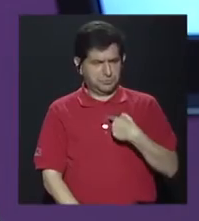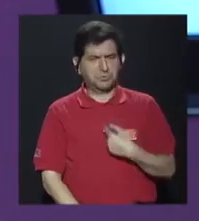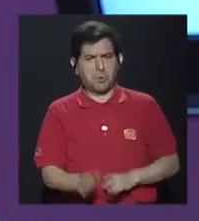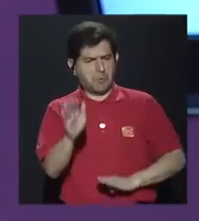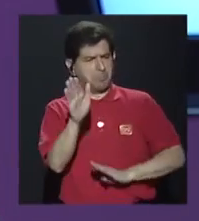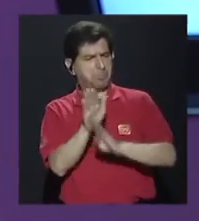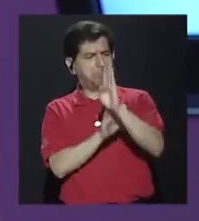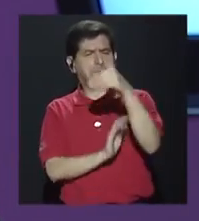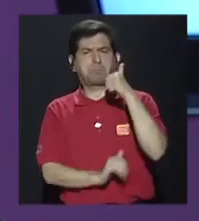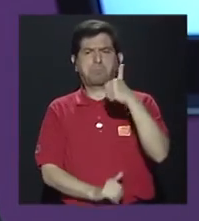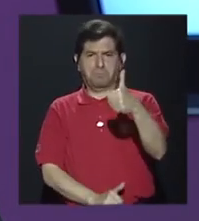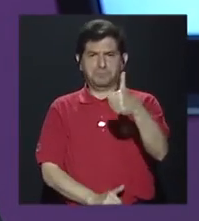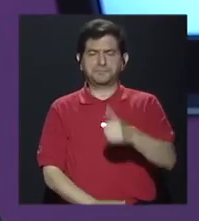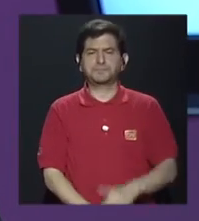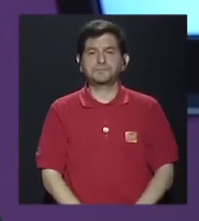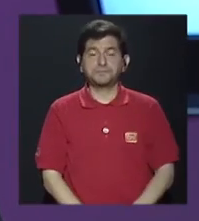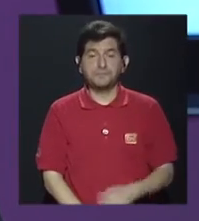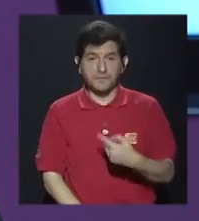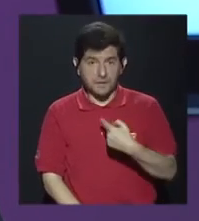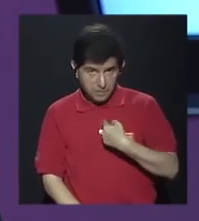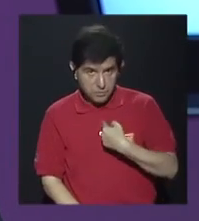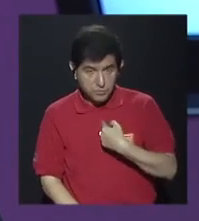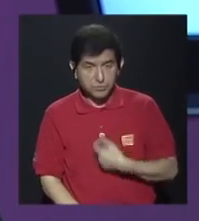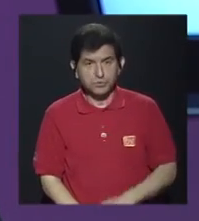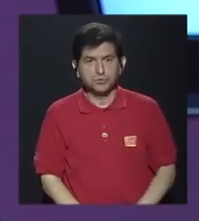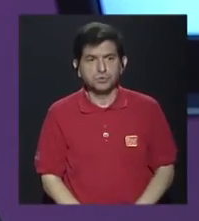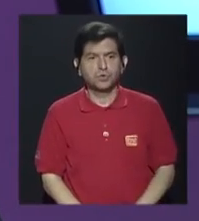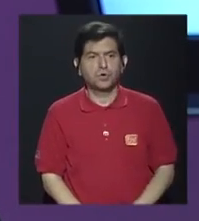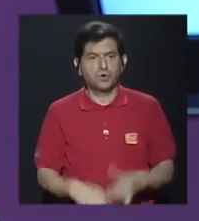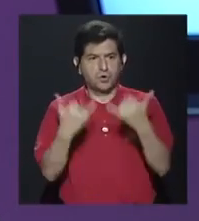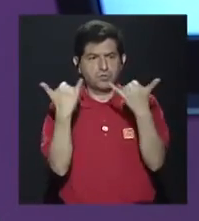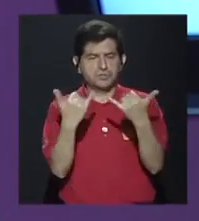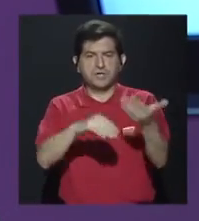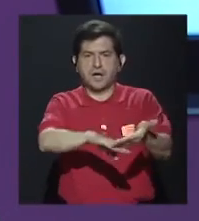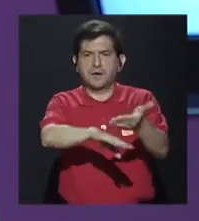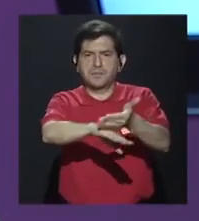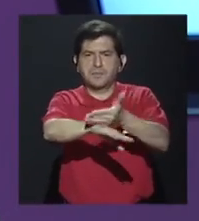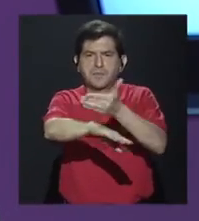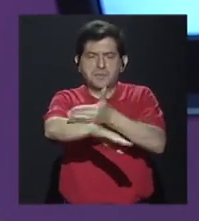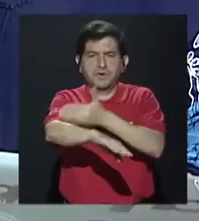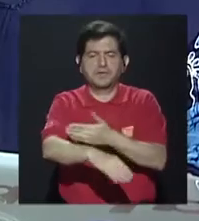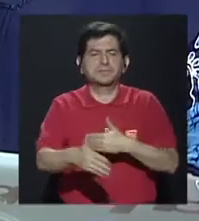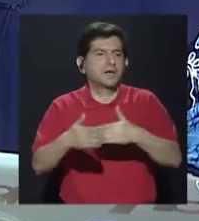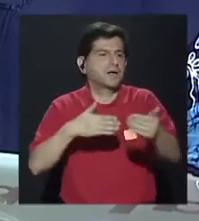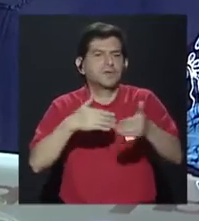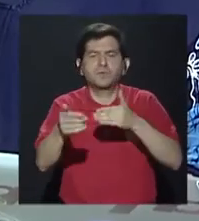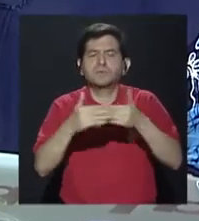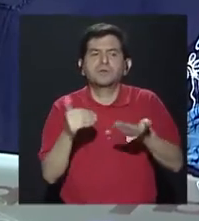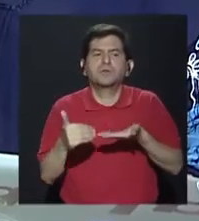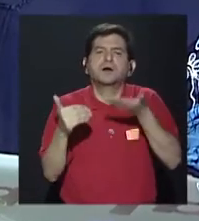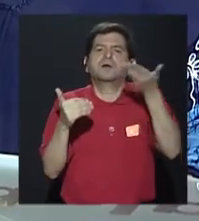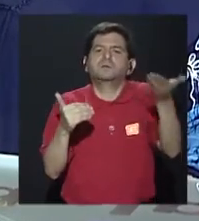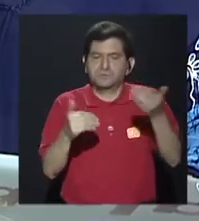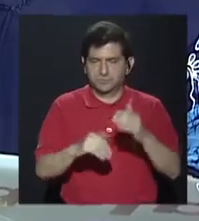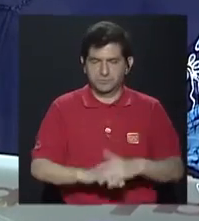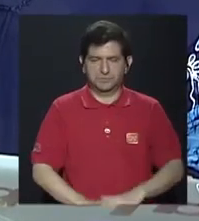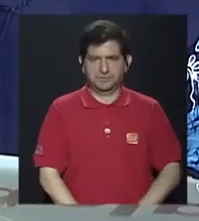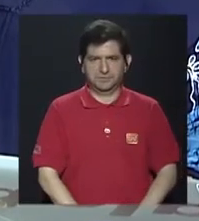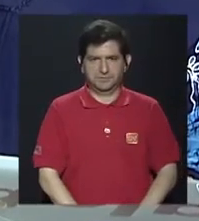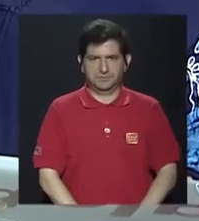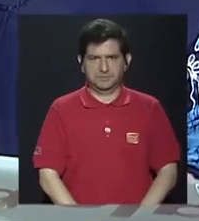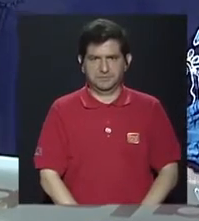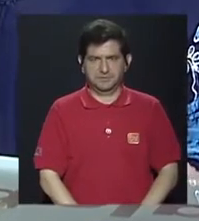bien, he logrado salir adelante a pesar de muchas cosas, ¿verdad?